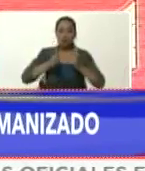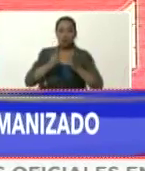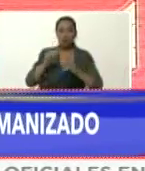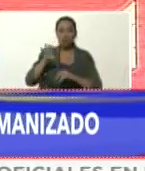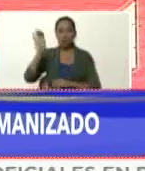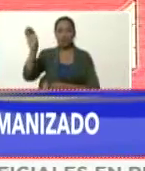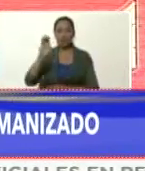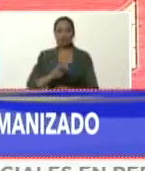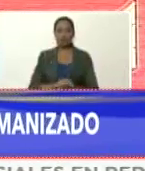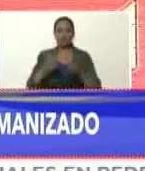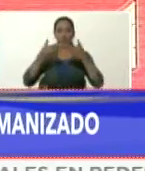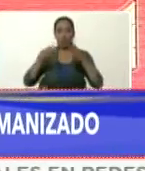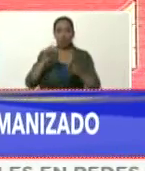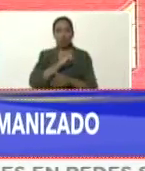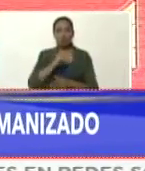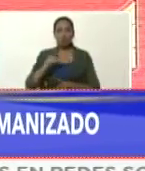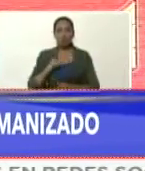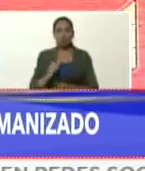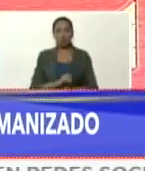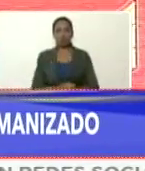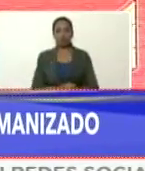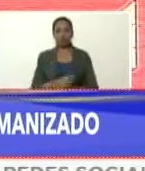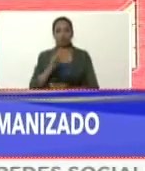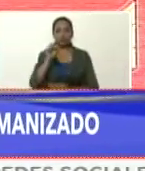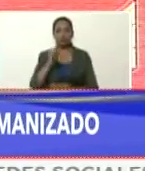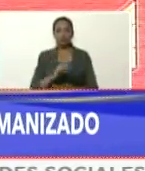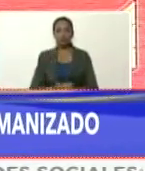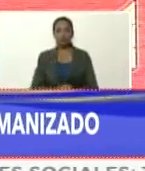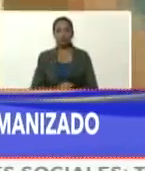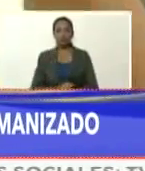públicos y privados también.